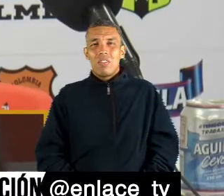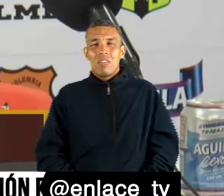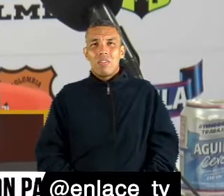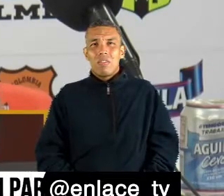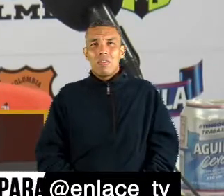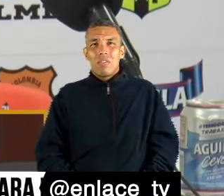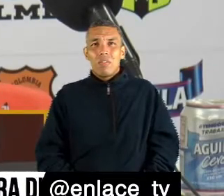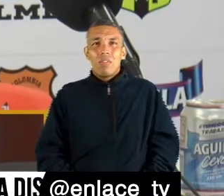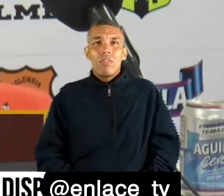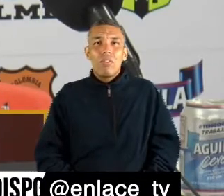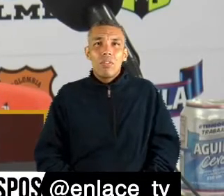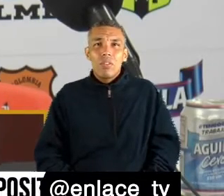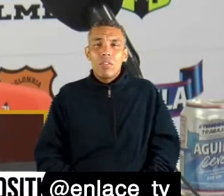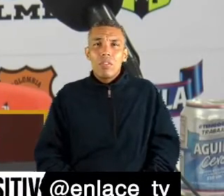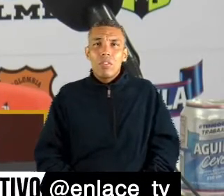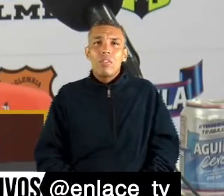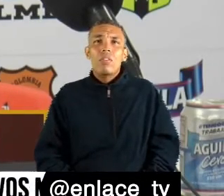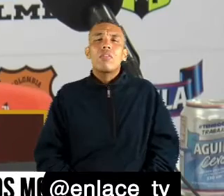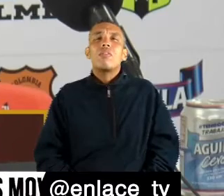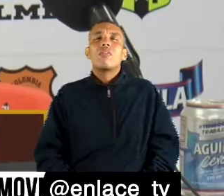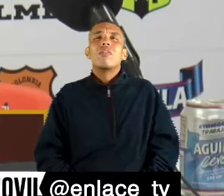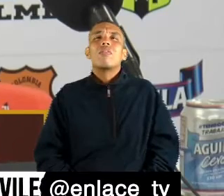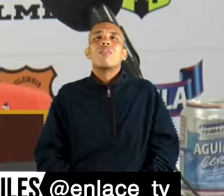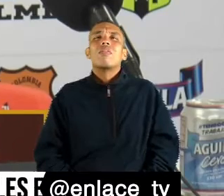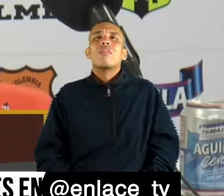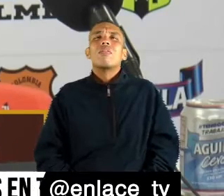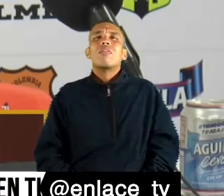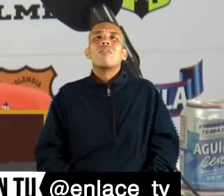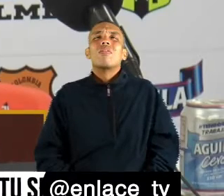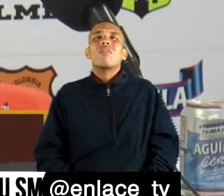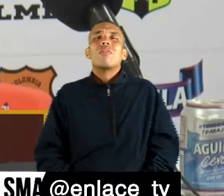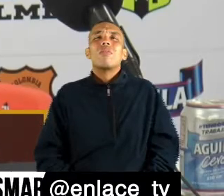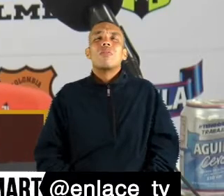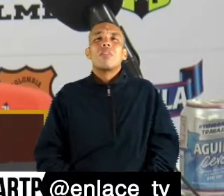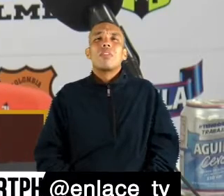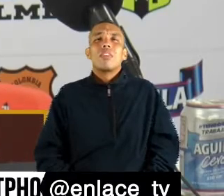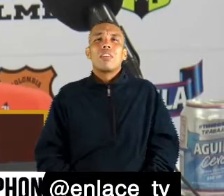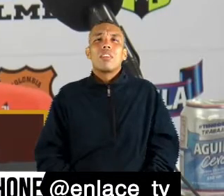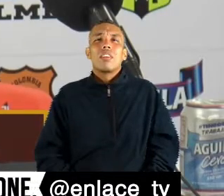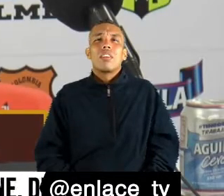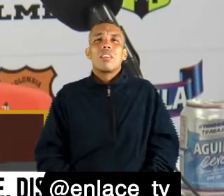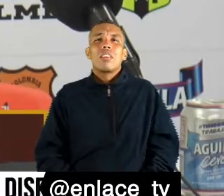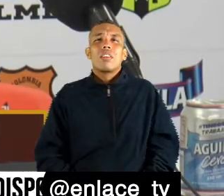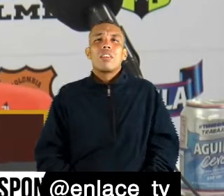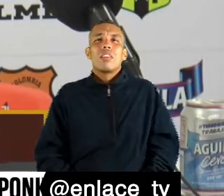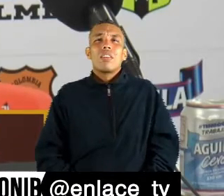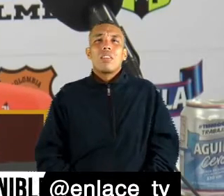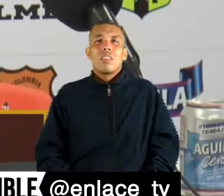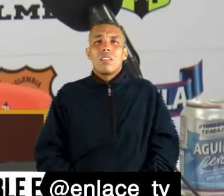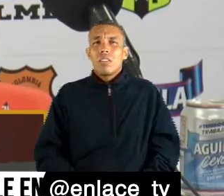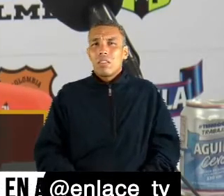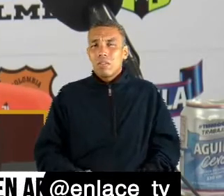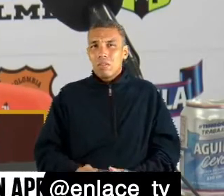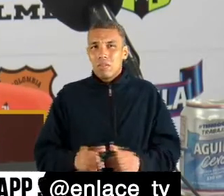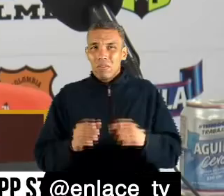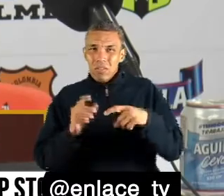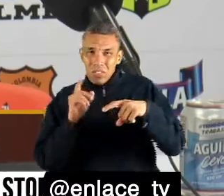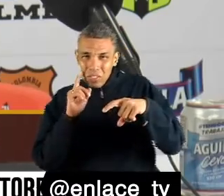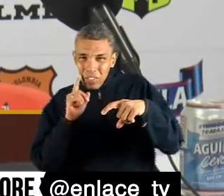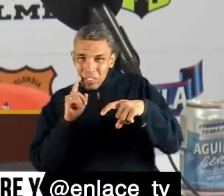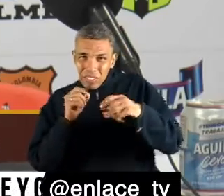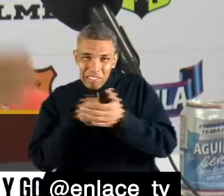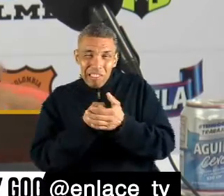Entonces, lógicamente no es cargarlo a ellos, pero nuestro trabajo está encaminado siempre a que la jugada termine en el arco, con arcos móviles, de todas las